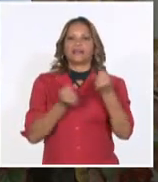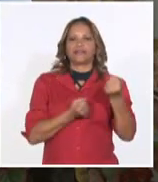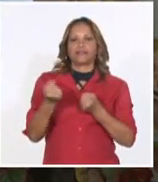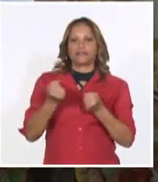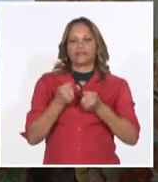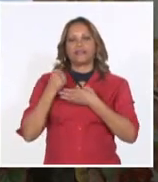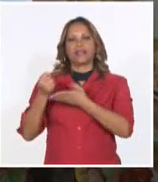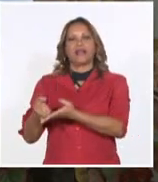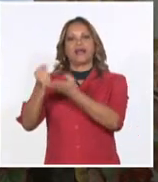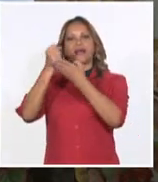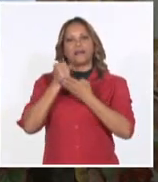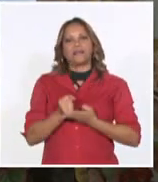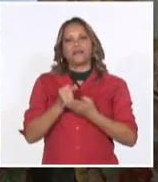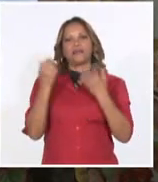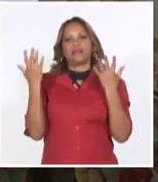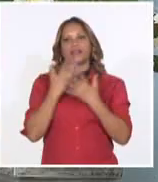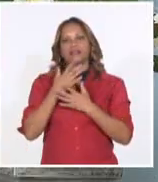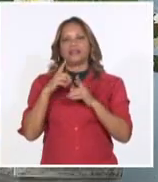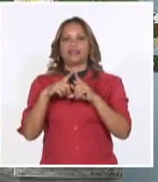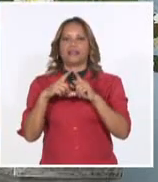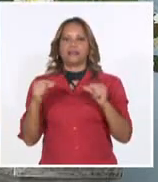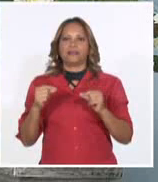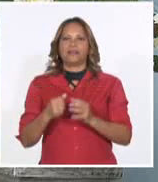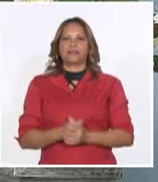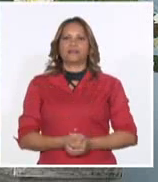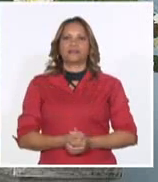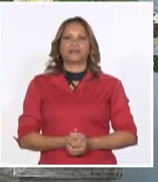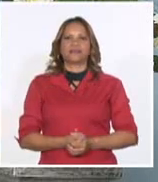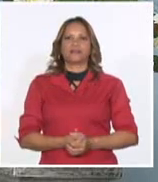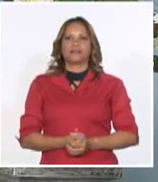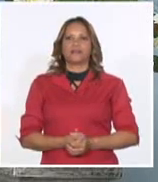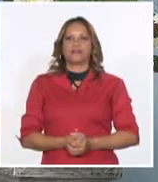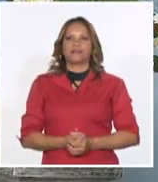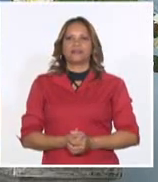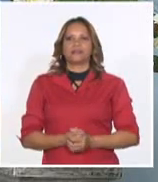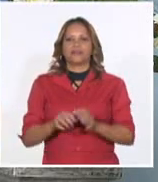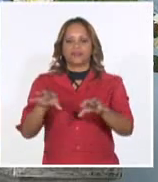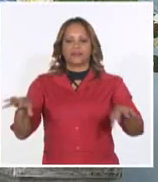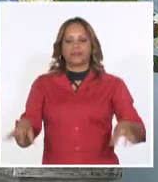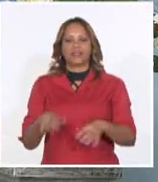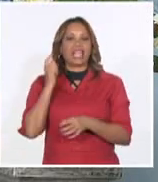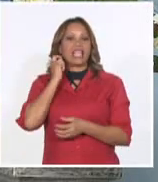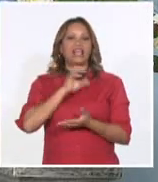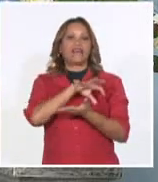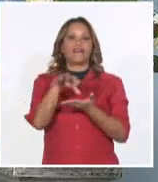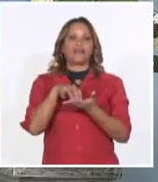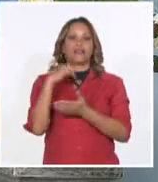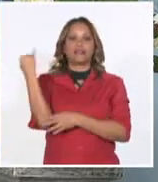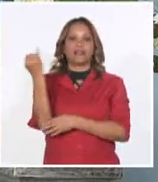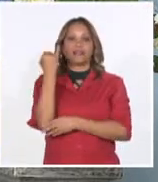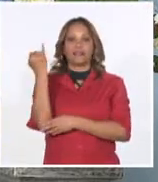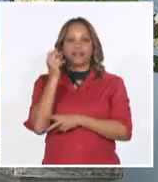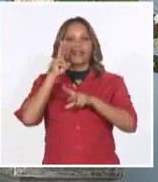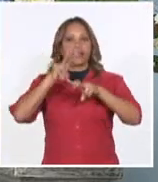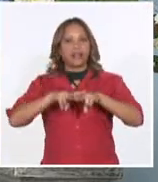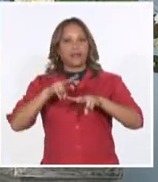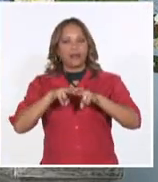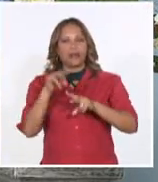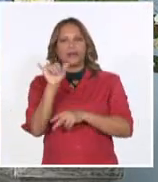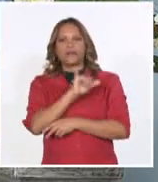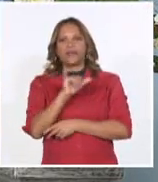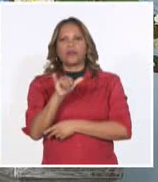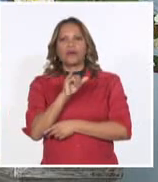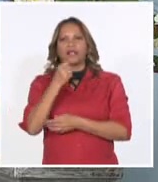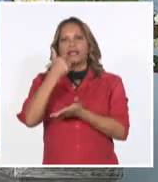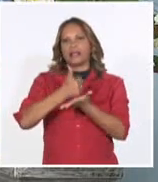apoyo de la asesoría japonesa. En el contexto de la Feria Internacional de La Habana, igualmente en la